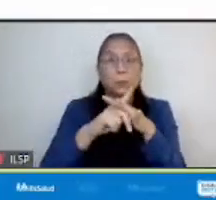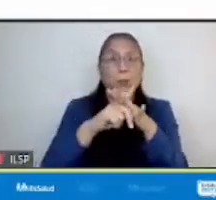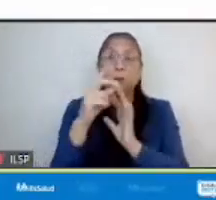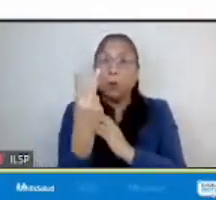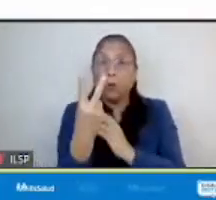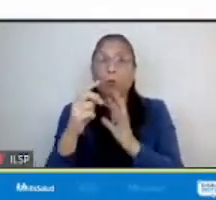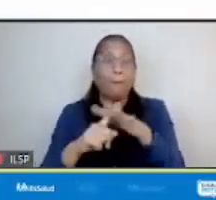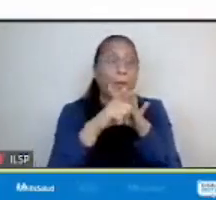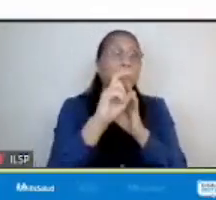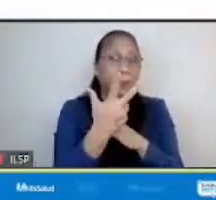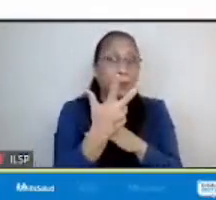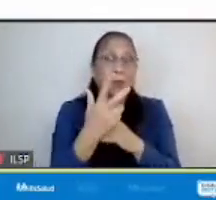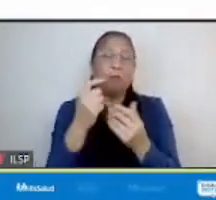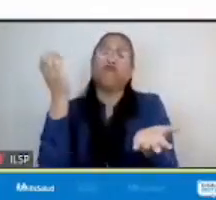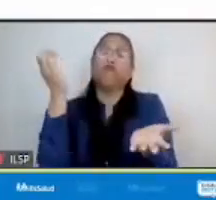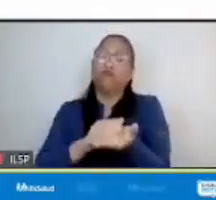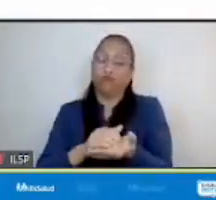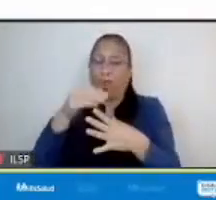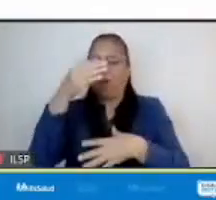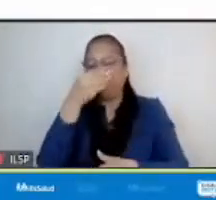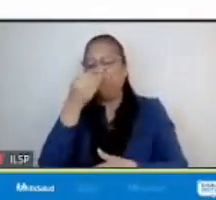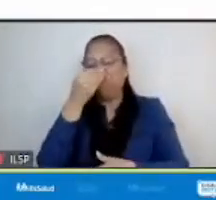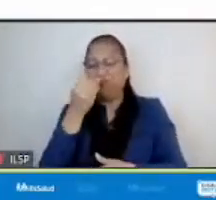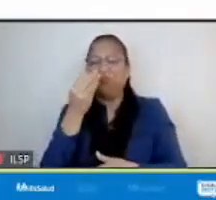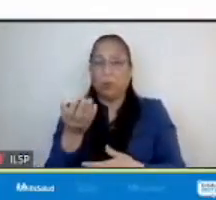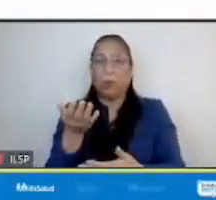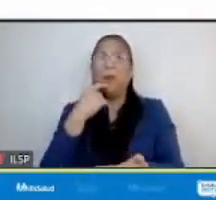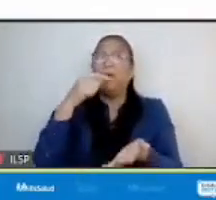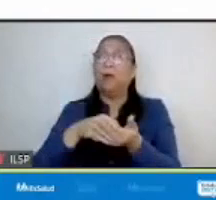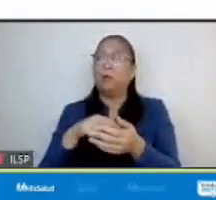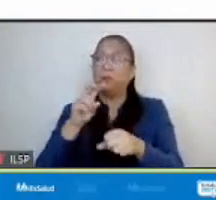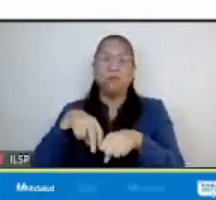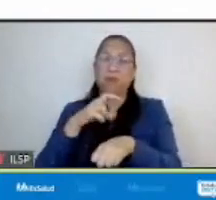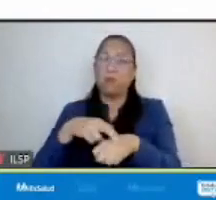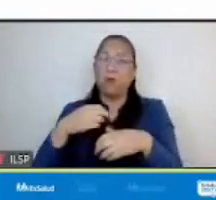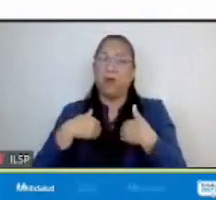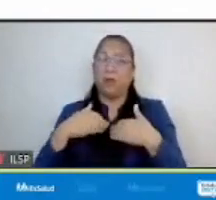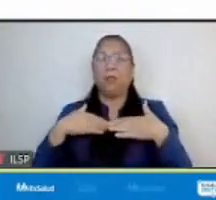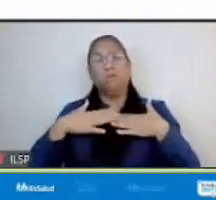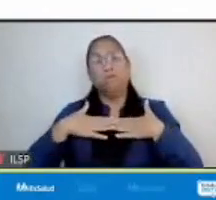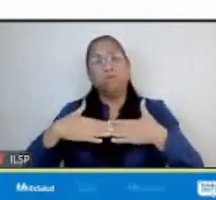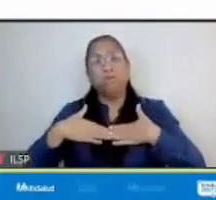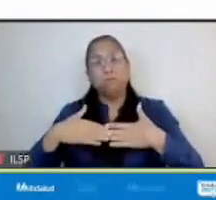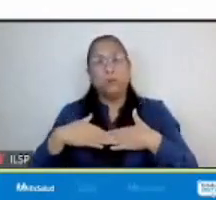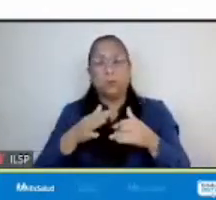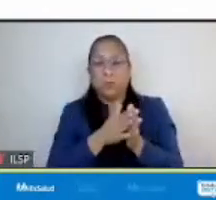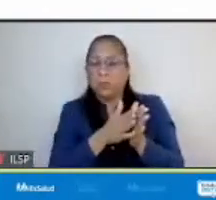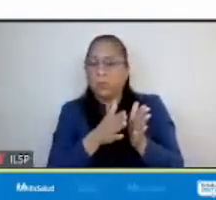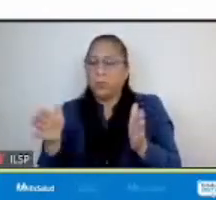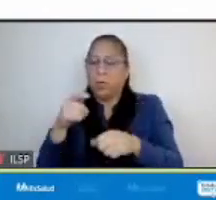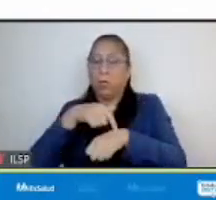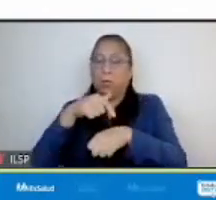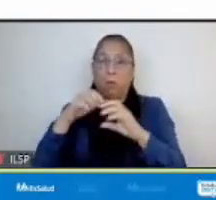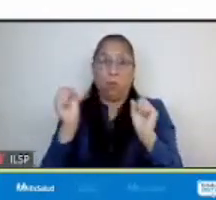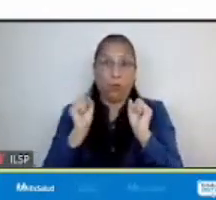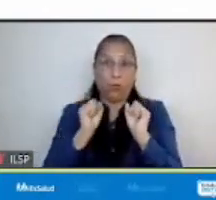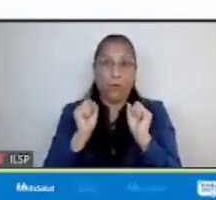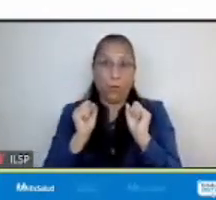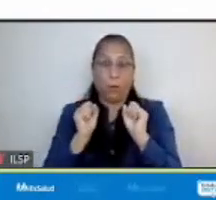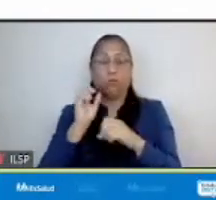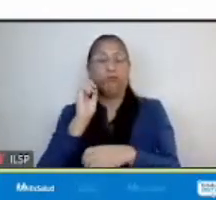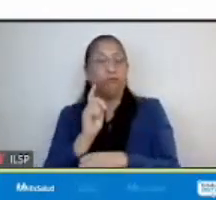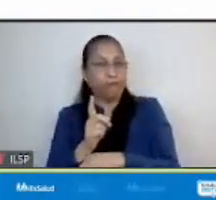toca. Entonces, es muy común tener infecciones a repetición durante la época del invierno. Y también,